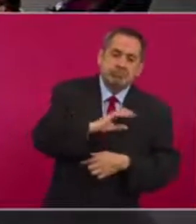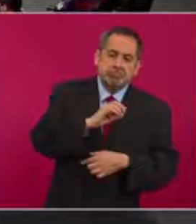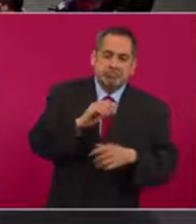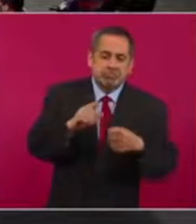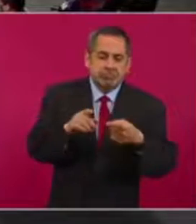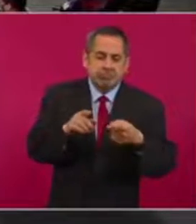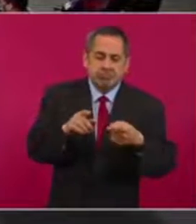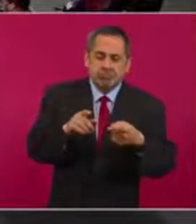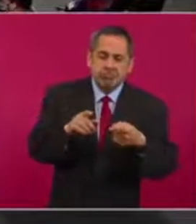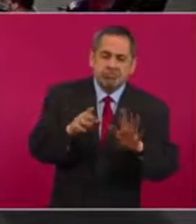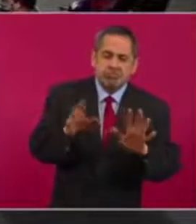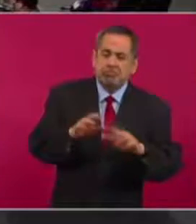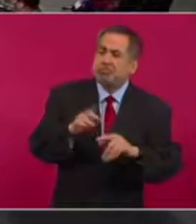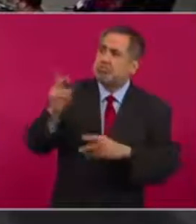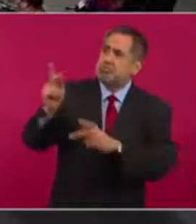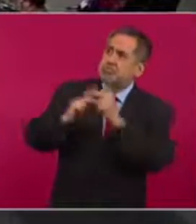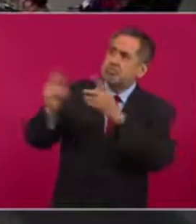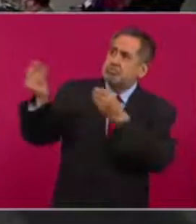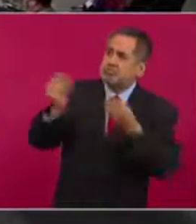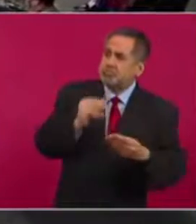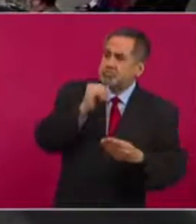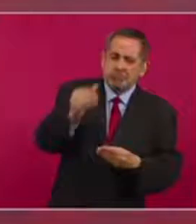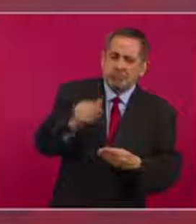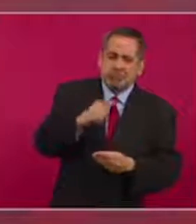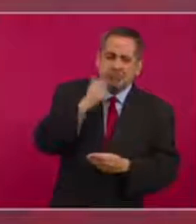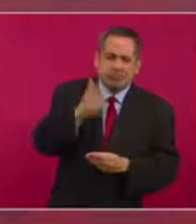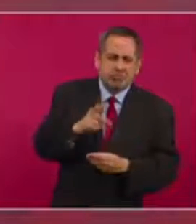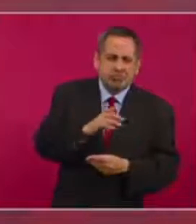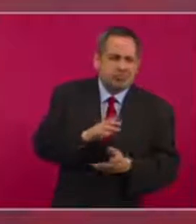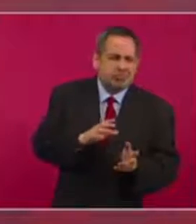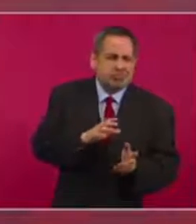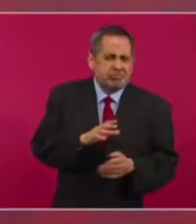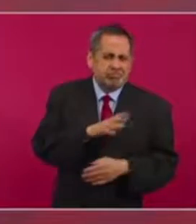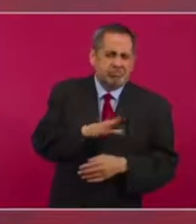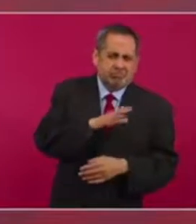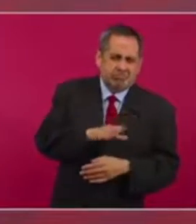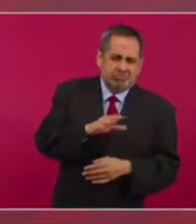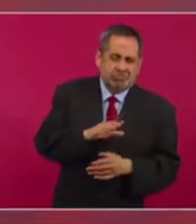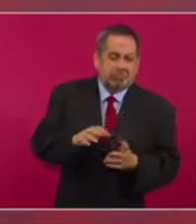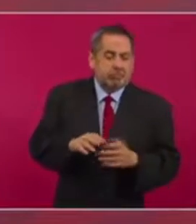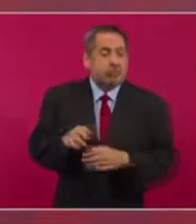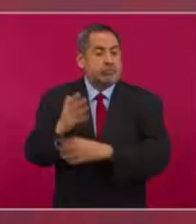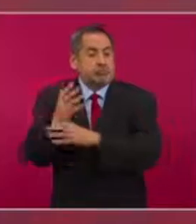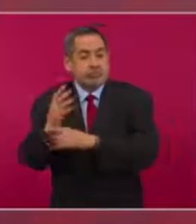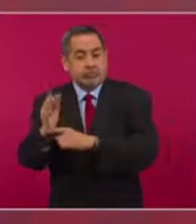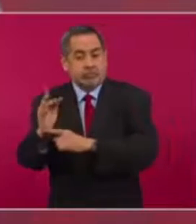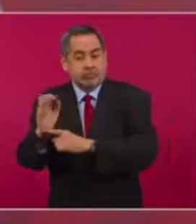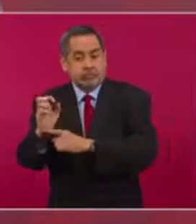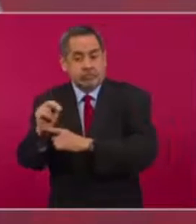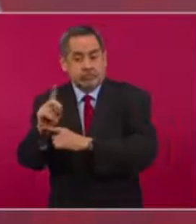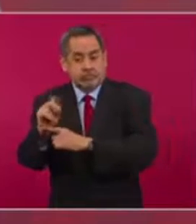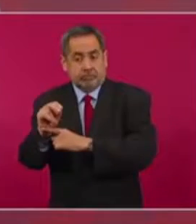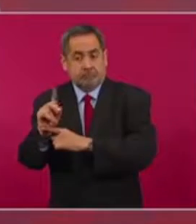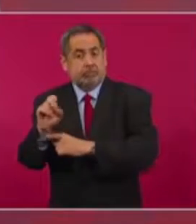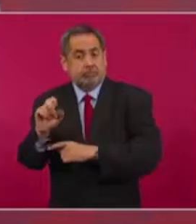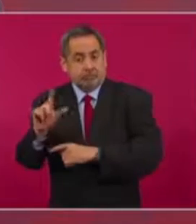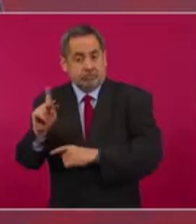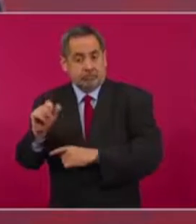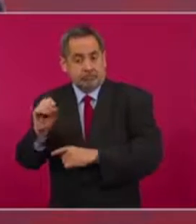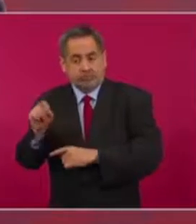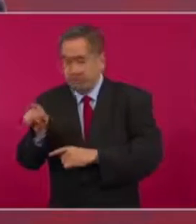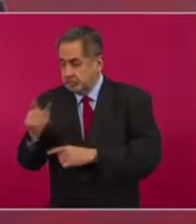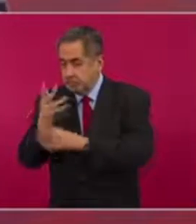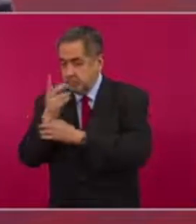prestar el penacho, pero lo dice del Paso en el libro. de ahí lo